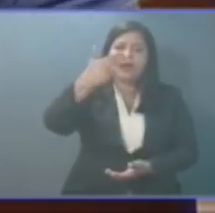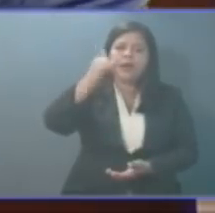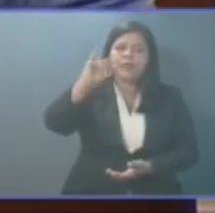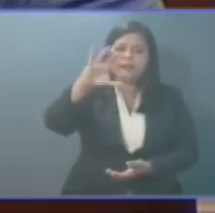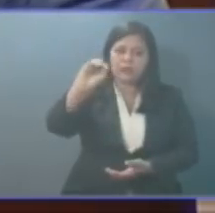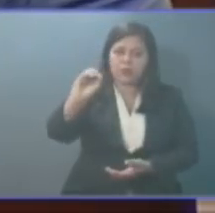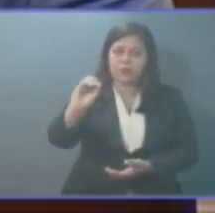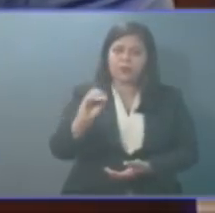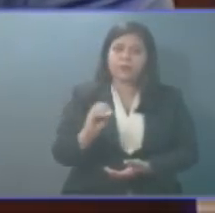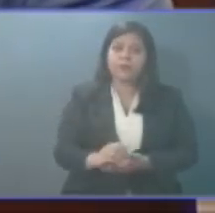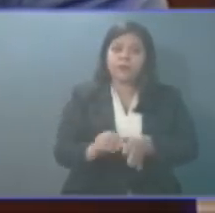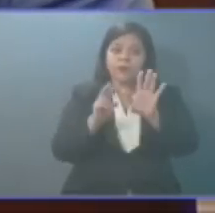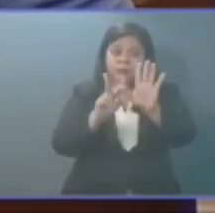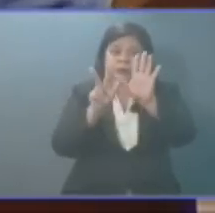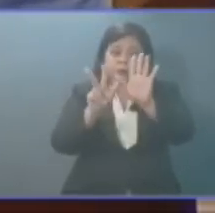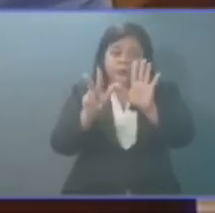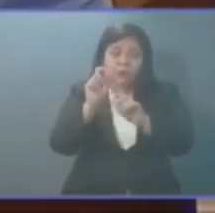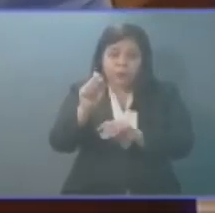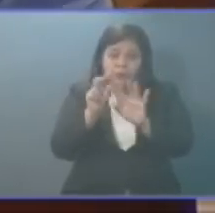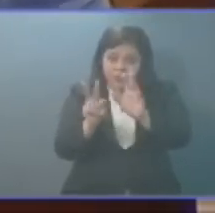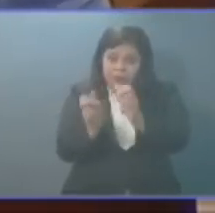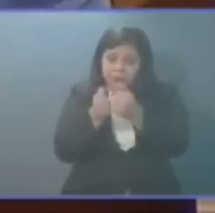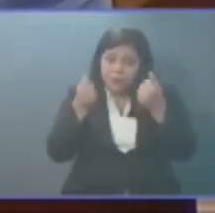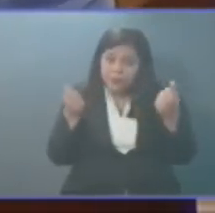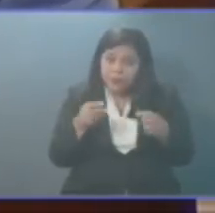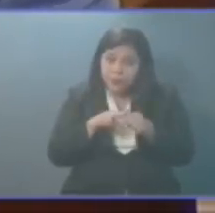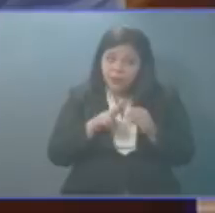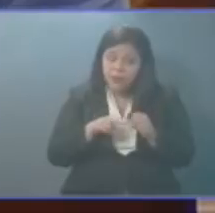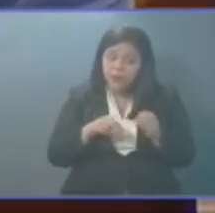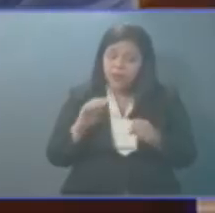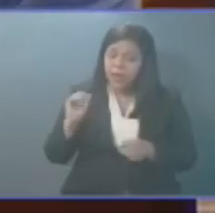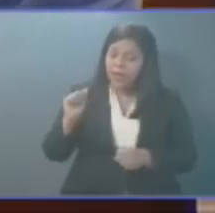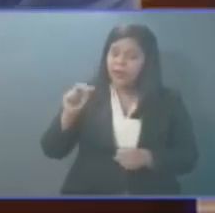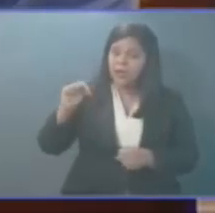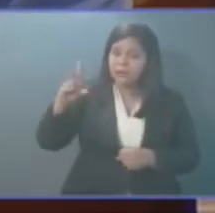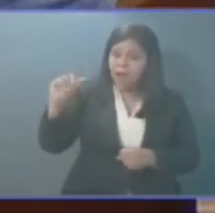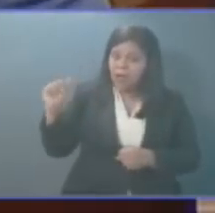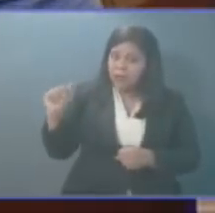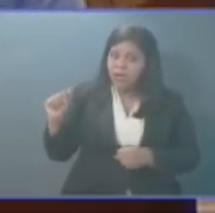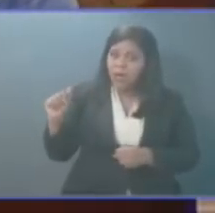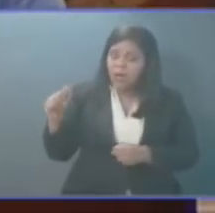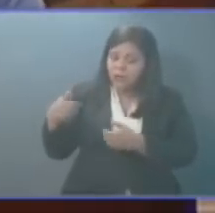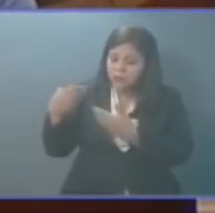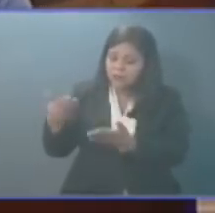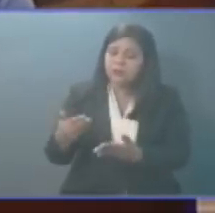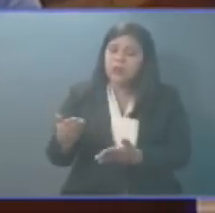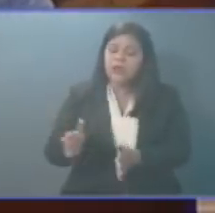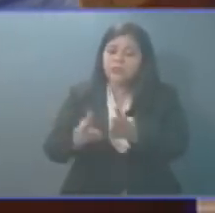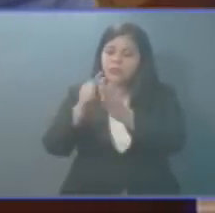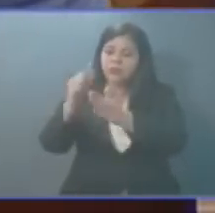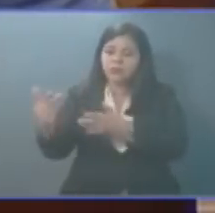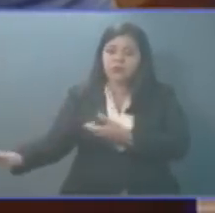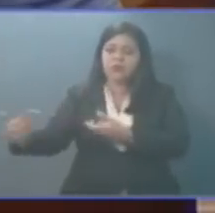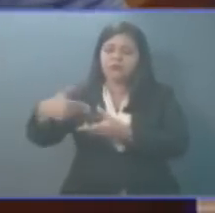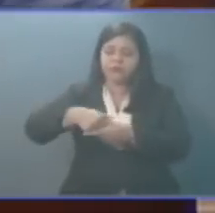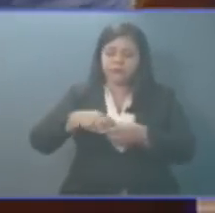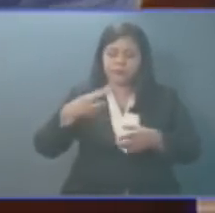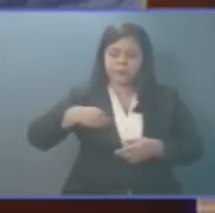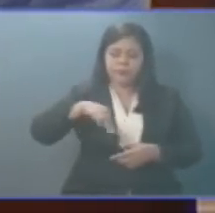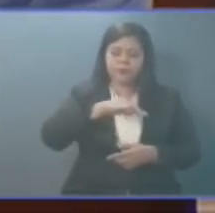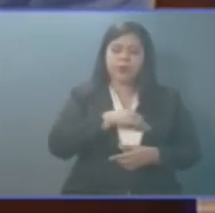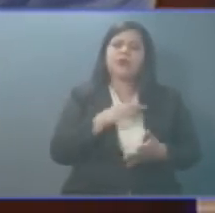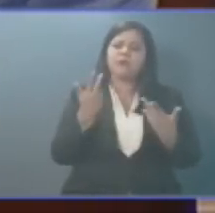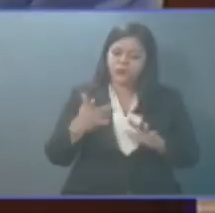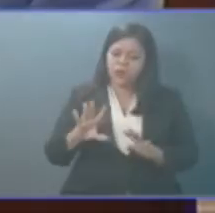Los 78.7 millones de dólares invertidos por ANDA, institución adscrita a este ministerio,